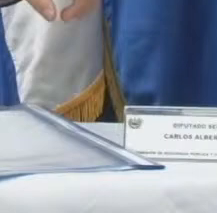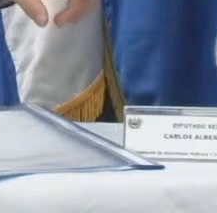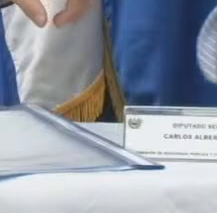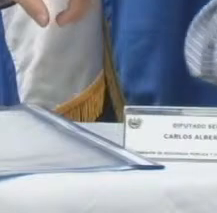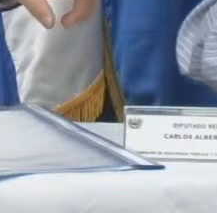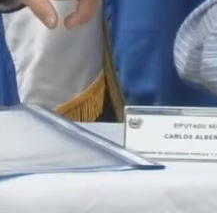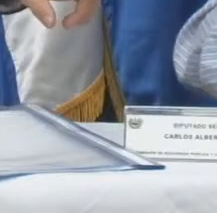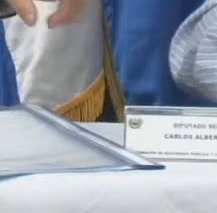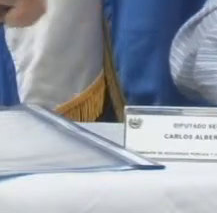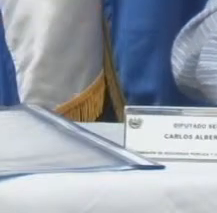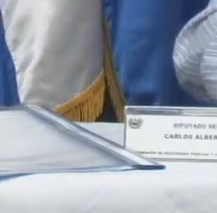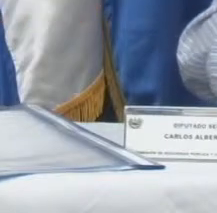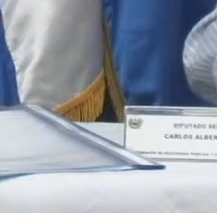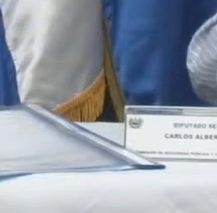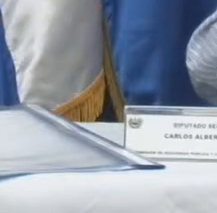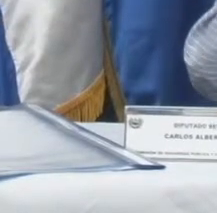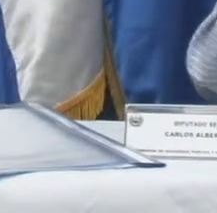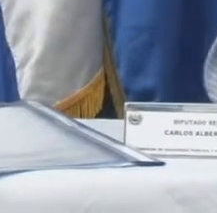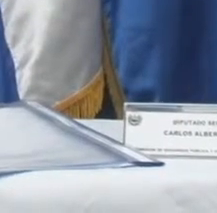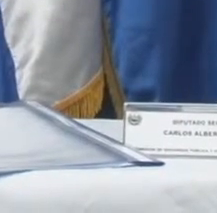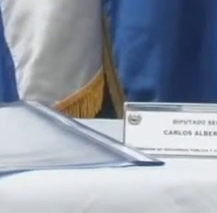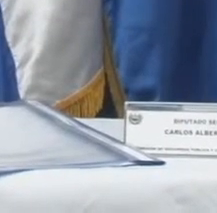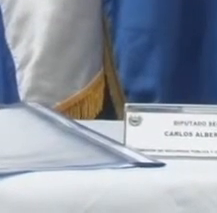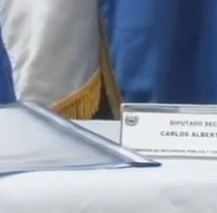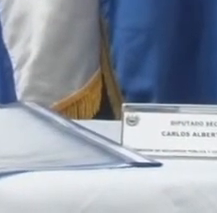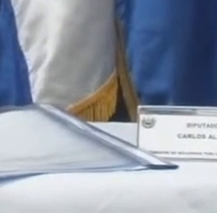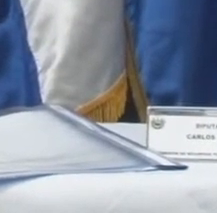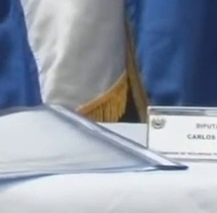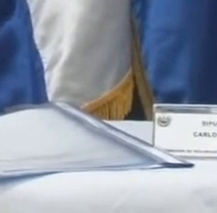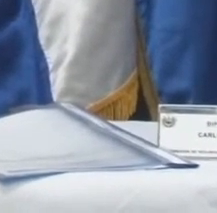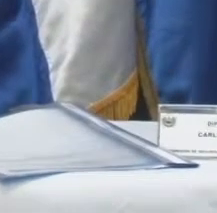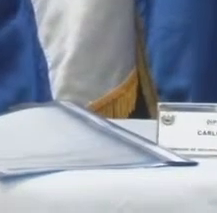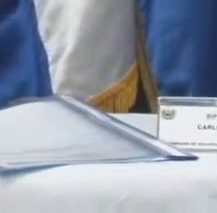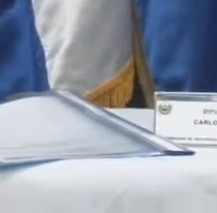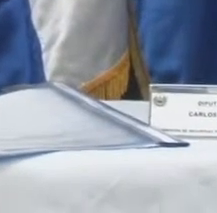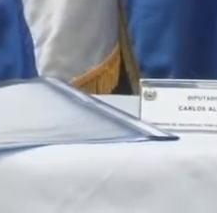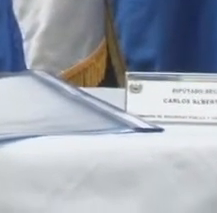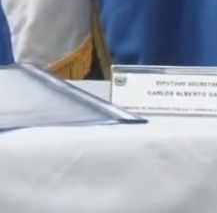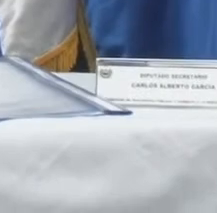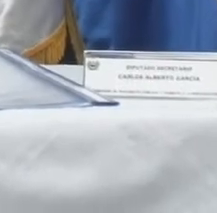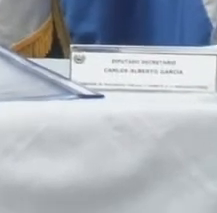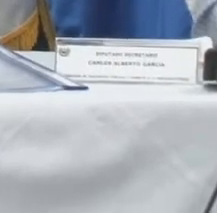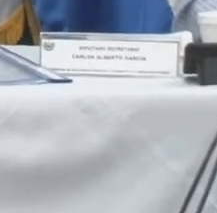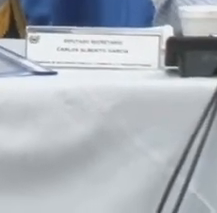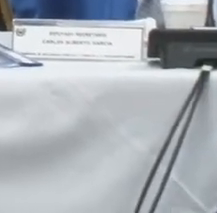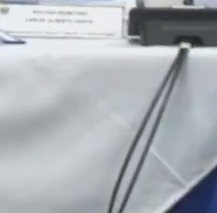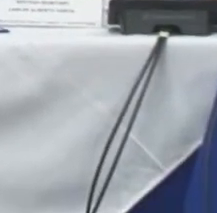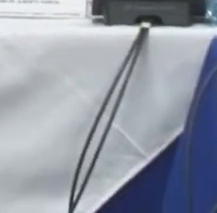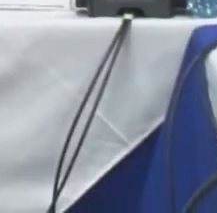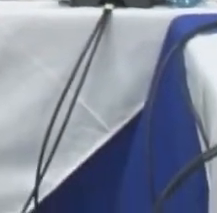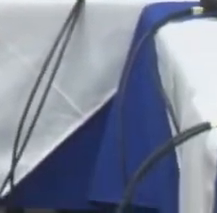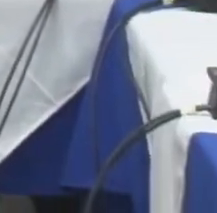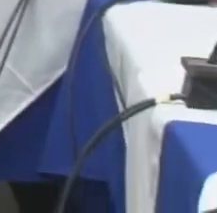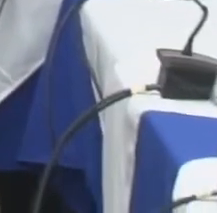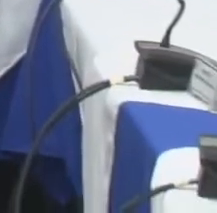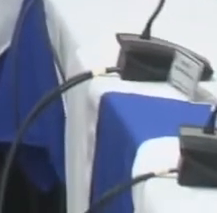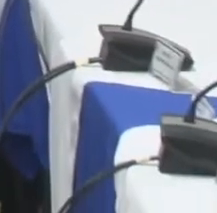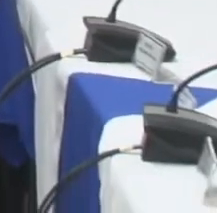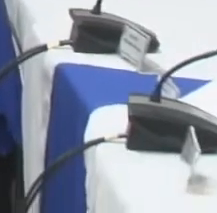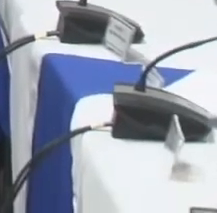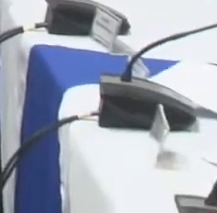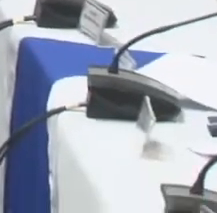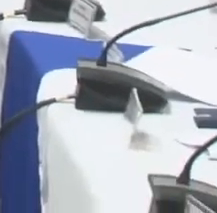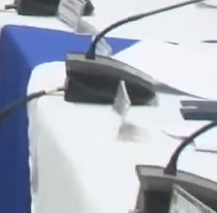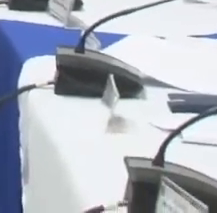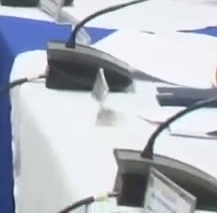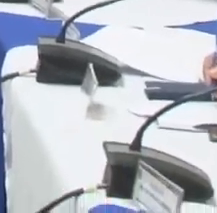Apriete el botón. En el literal C, únicamente agregar cuando dice que han sido objeto